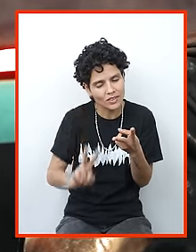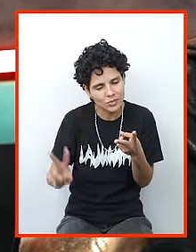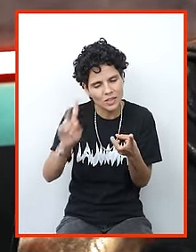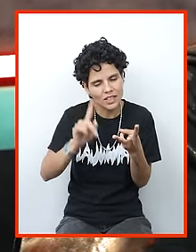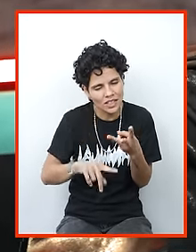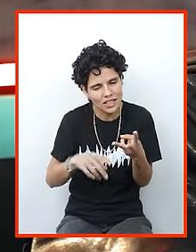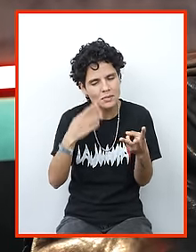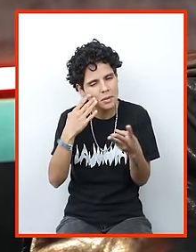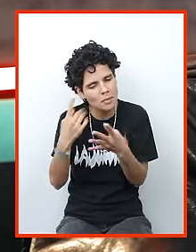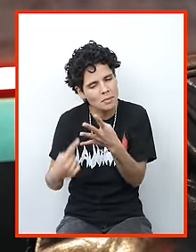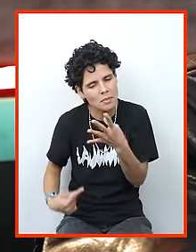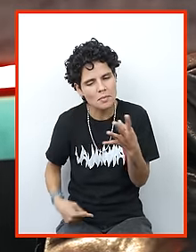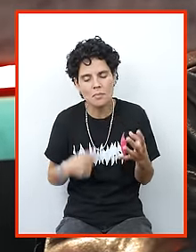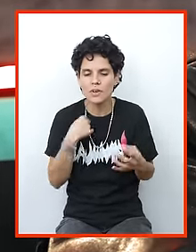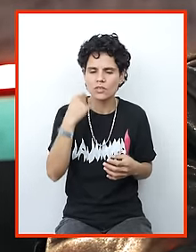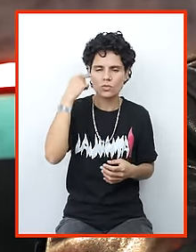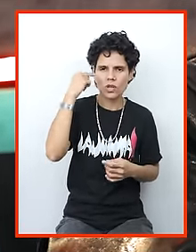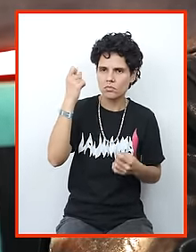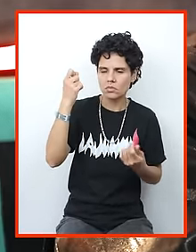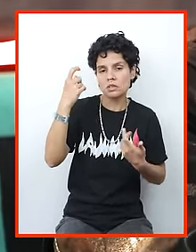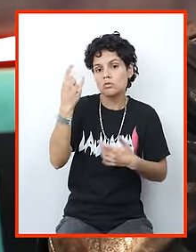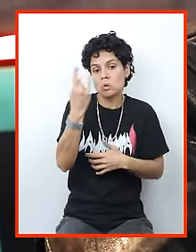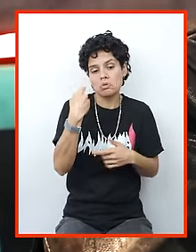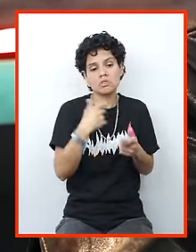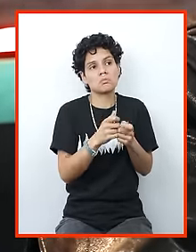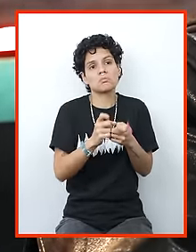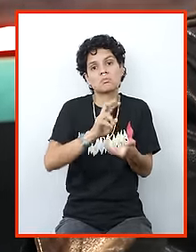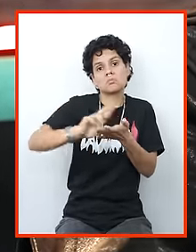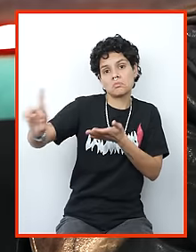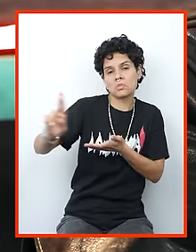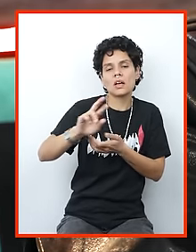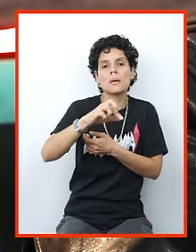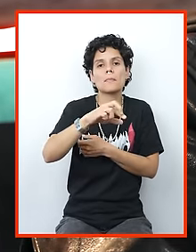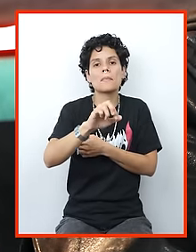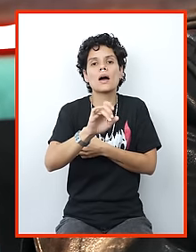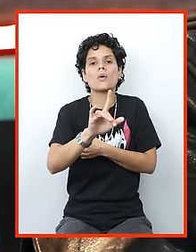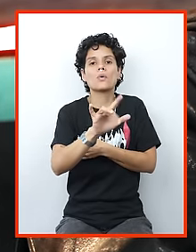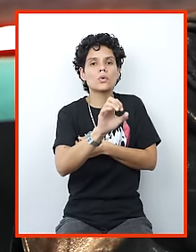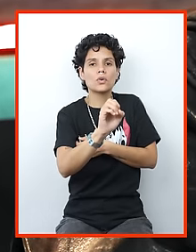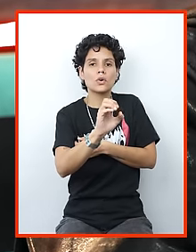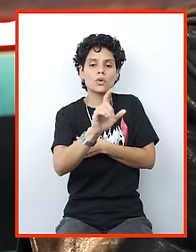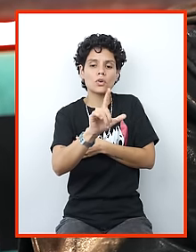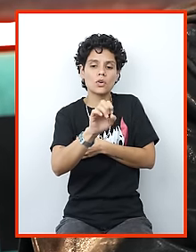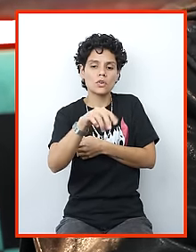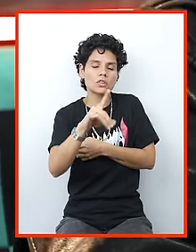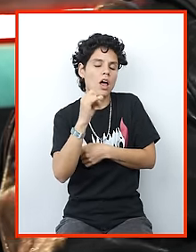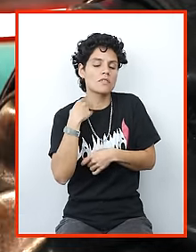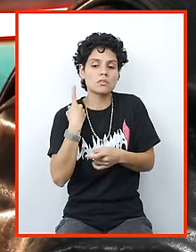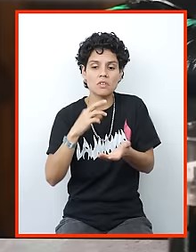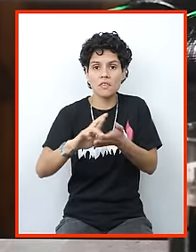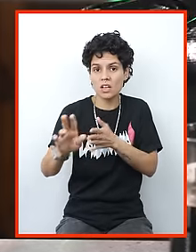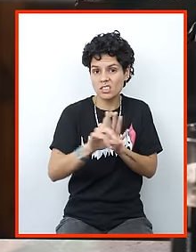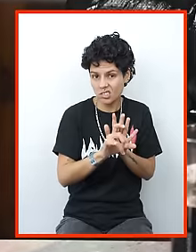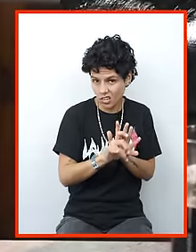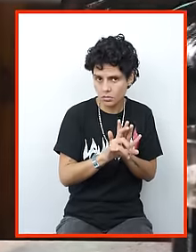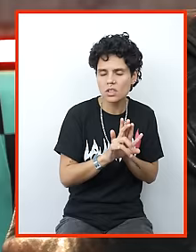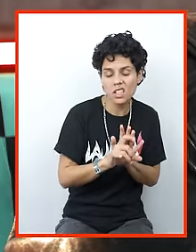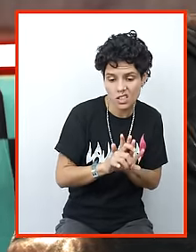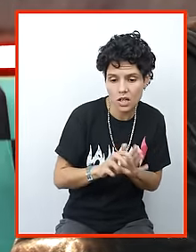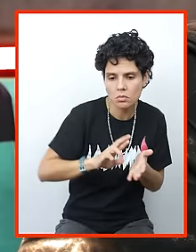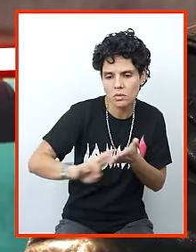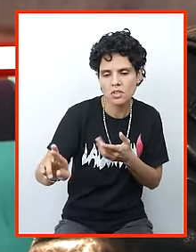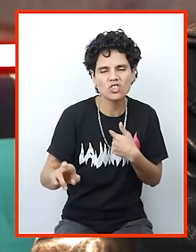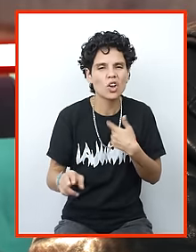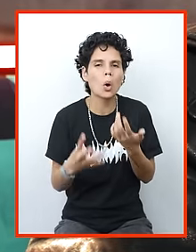el Trainer, el Big Soto. Y nada, pues le hablé un día, estaba en la U, y dije, ya le voy a hablar a Pablo Londra, así como que me dio la guay y dije, ya le voy a hablar nomás. ¿Pero al Instagram?